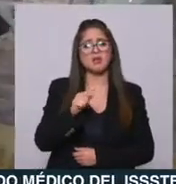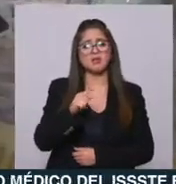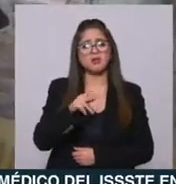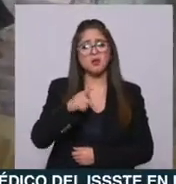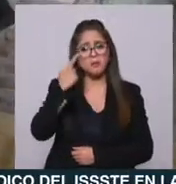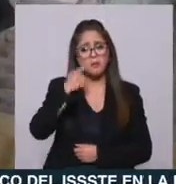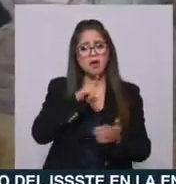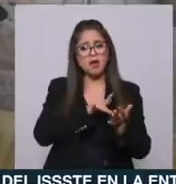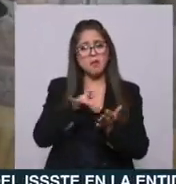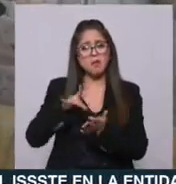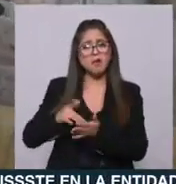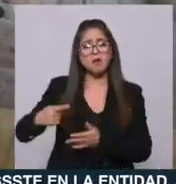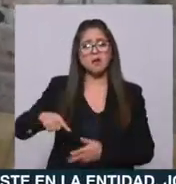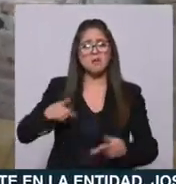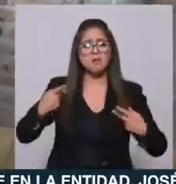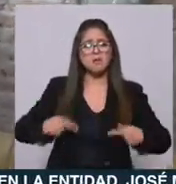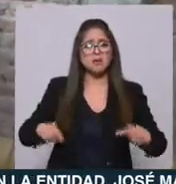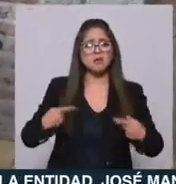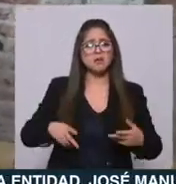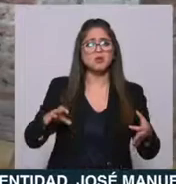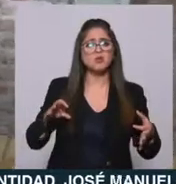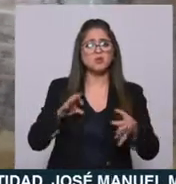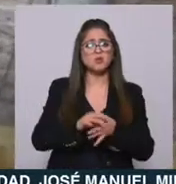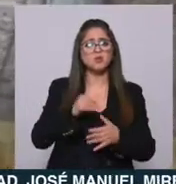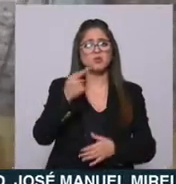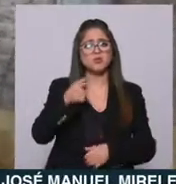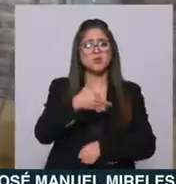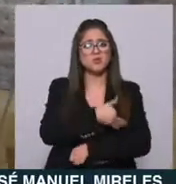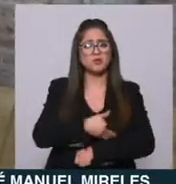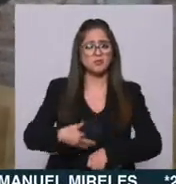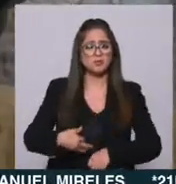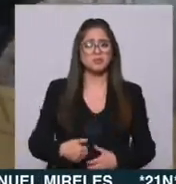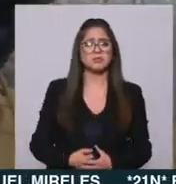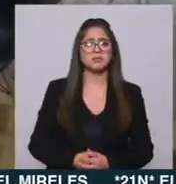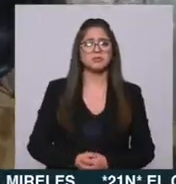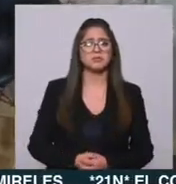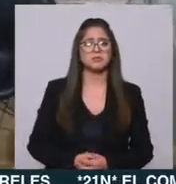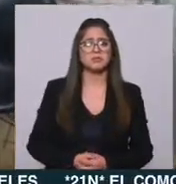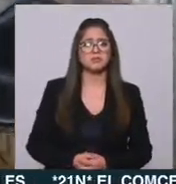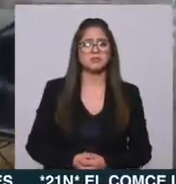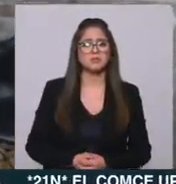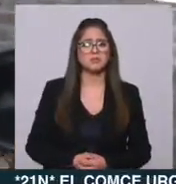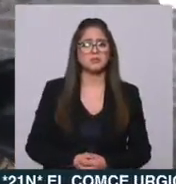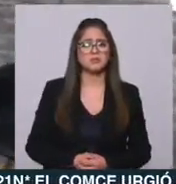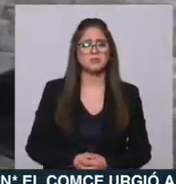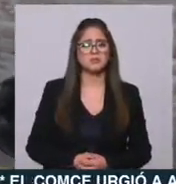favorable para los pacientes y sus familias. Jesús Arias, 21 Noticias.